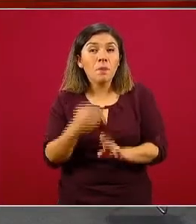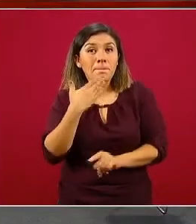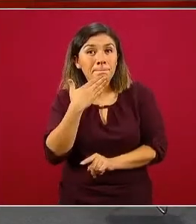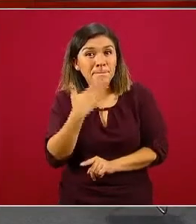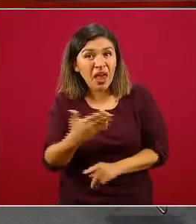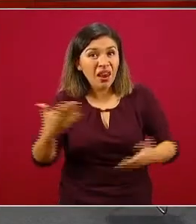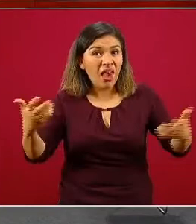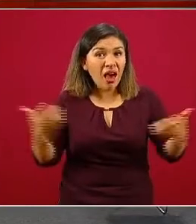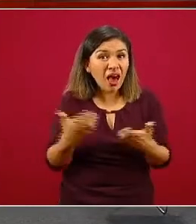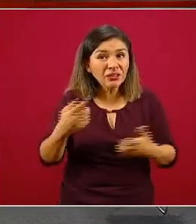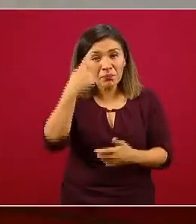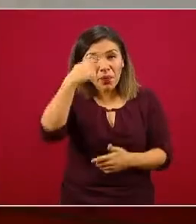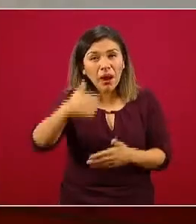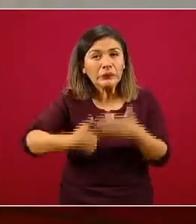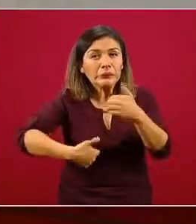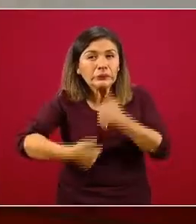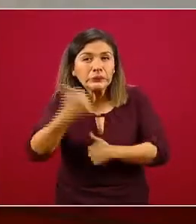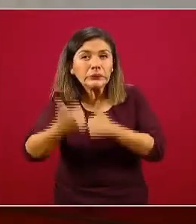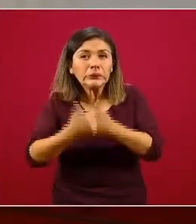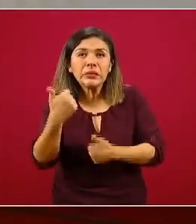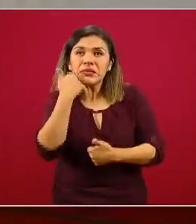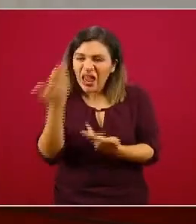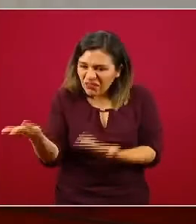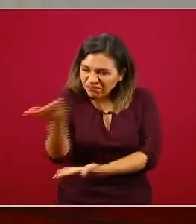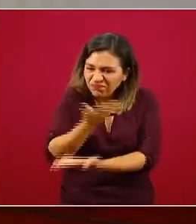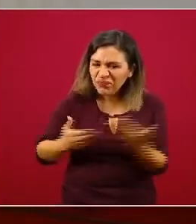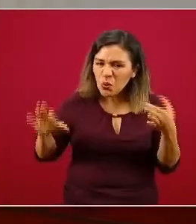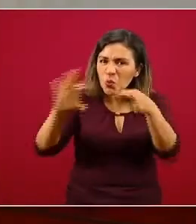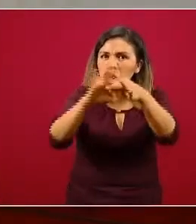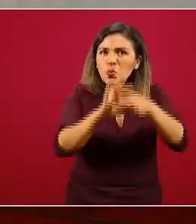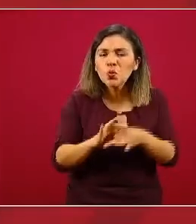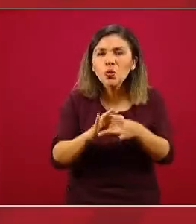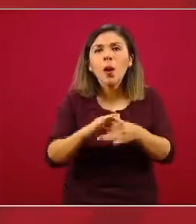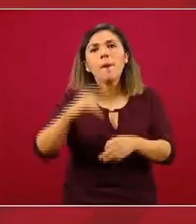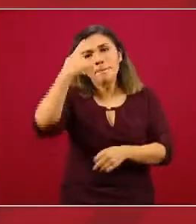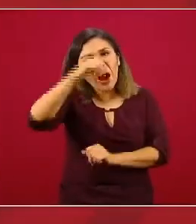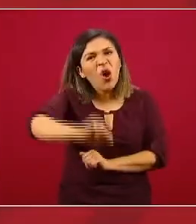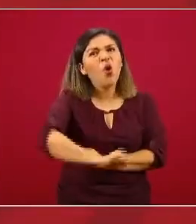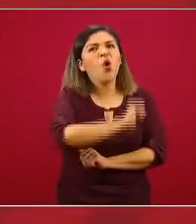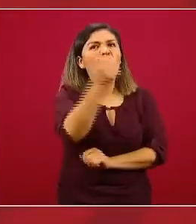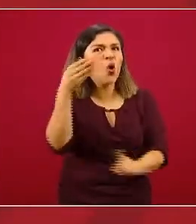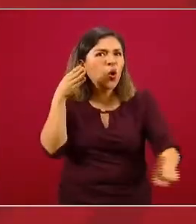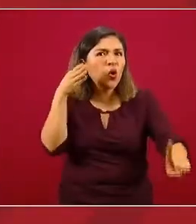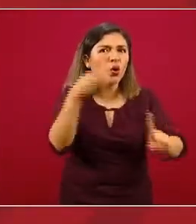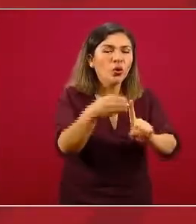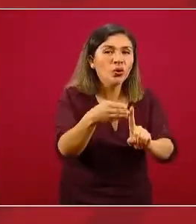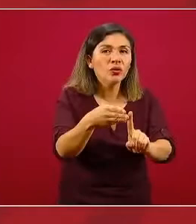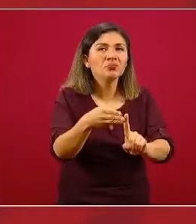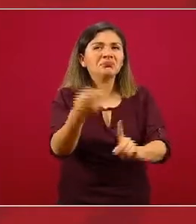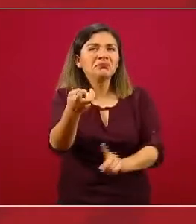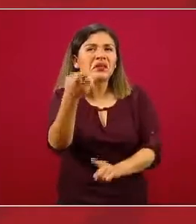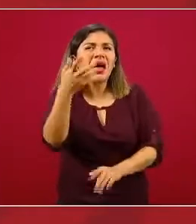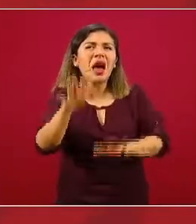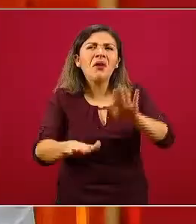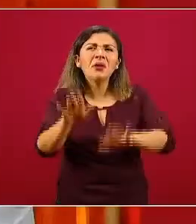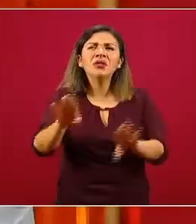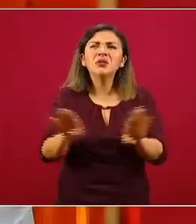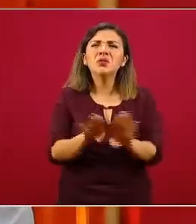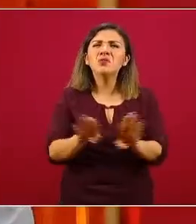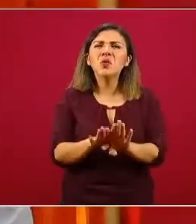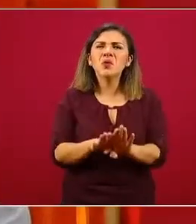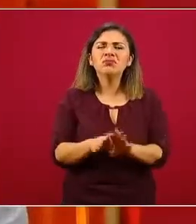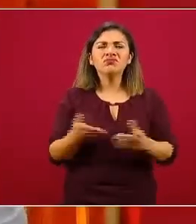en términos de buscar la solidaridad social, hacia otro segmento de la población. Esto a veces se expresa como,